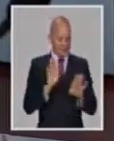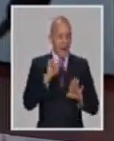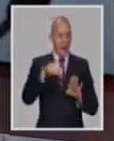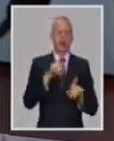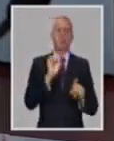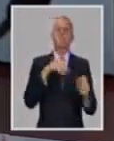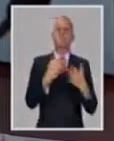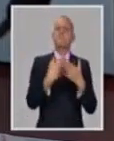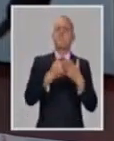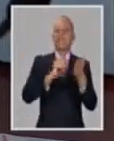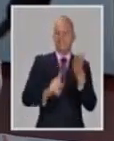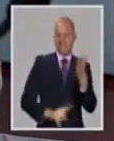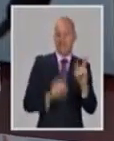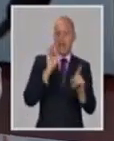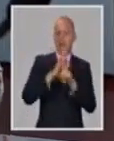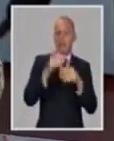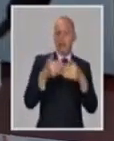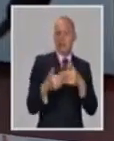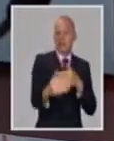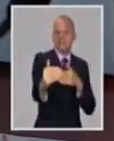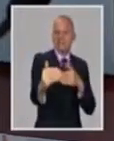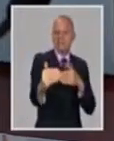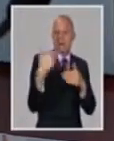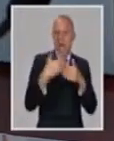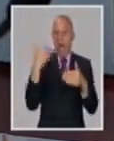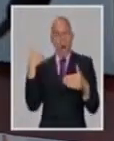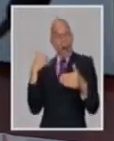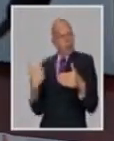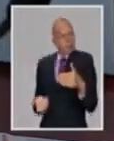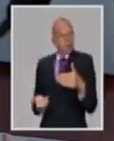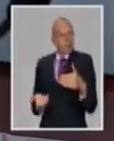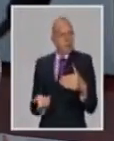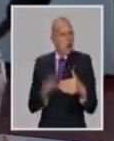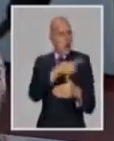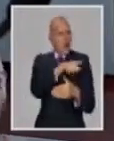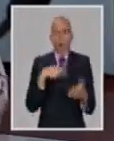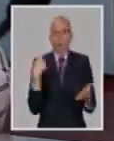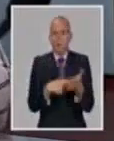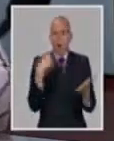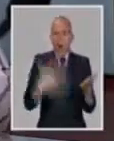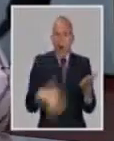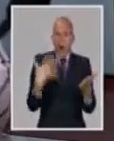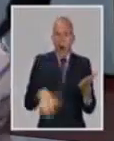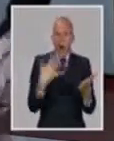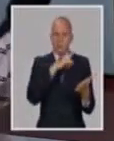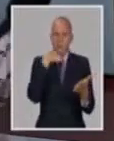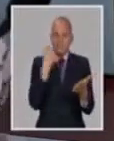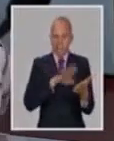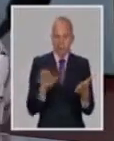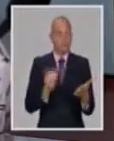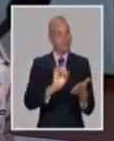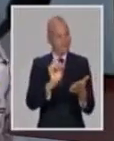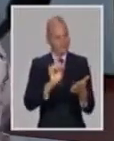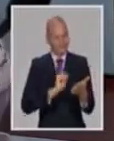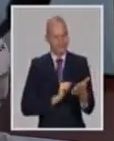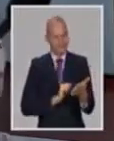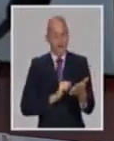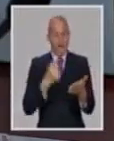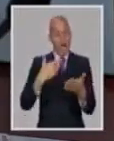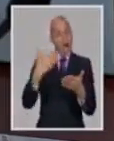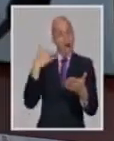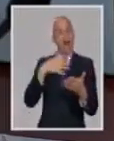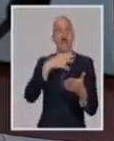como proveedor del servicio, ha venido facturando el consumo de los meses de enero, de los meses de